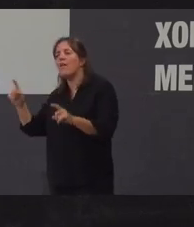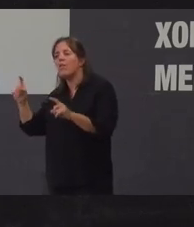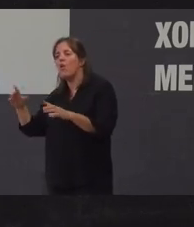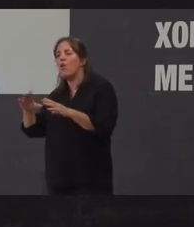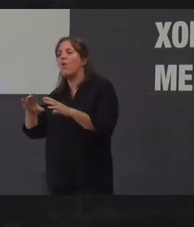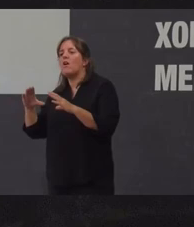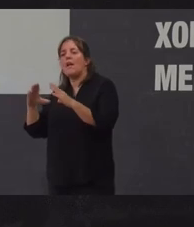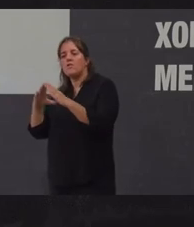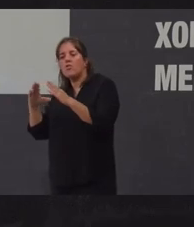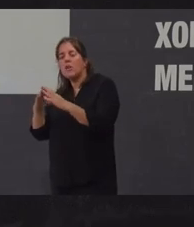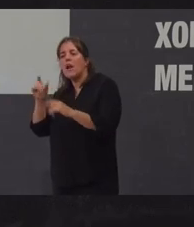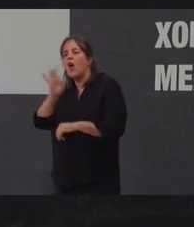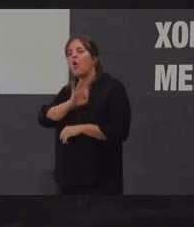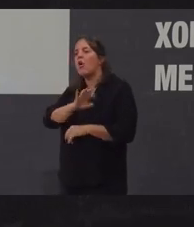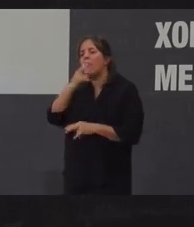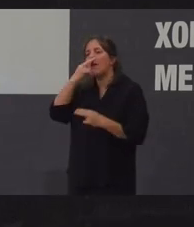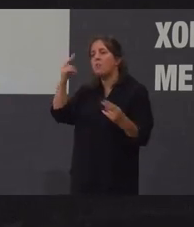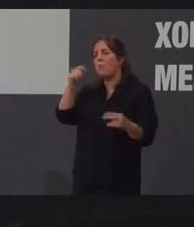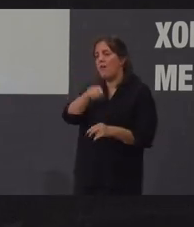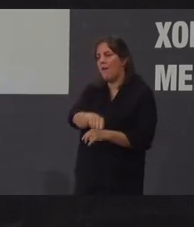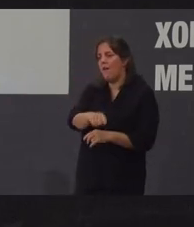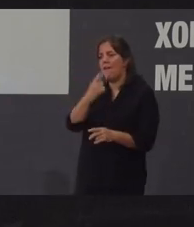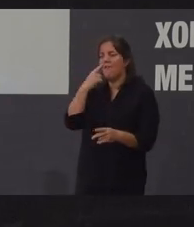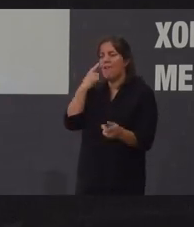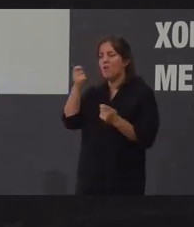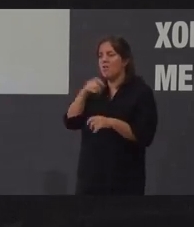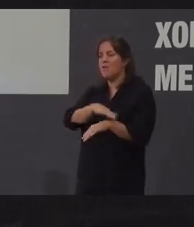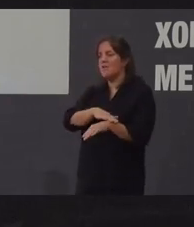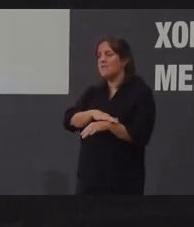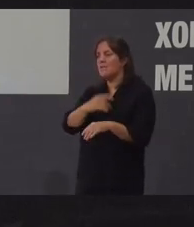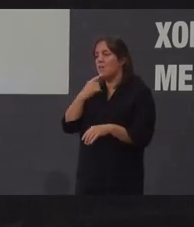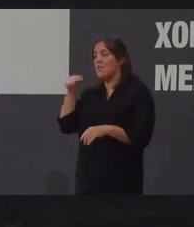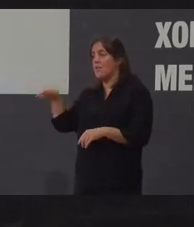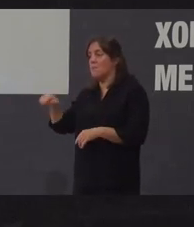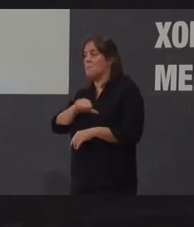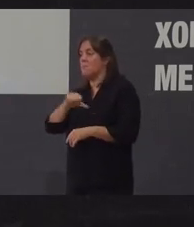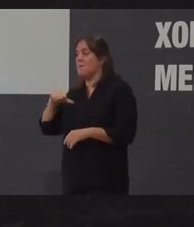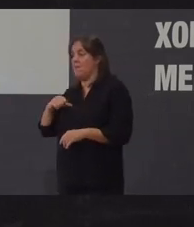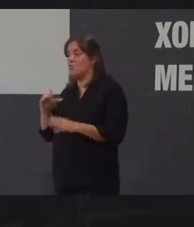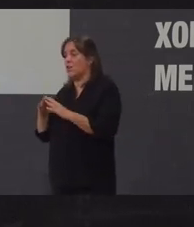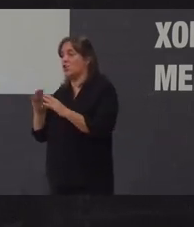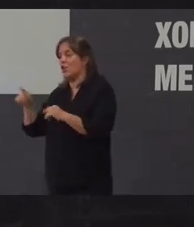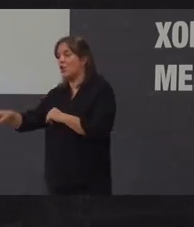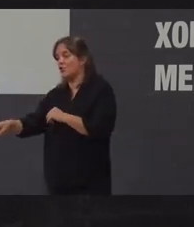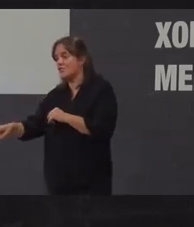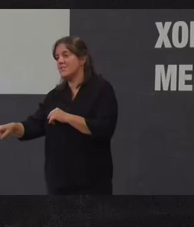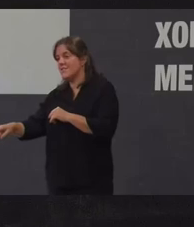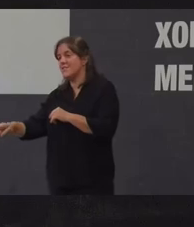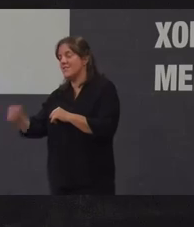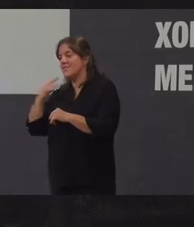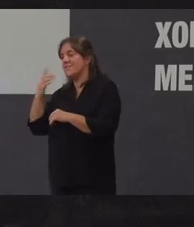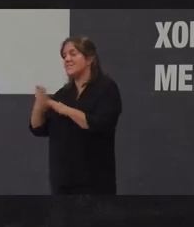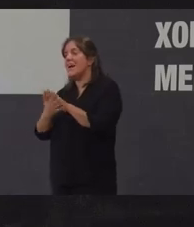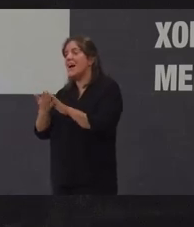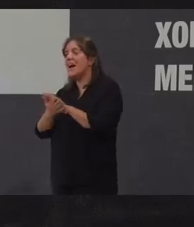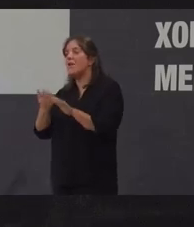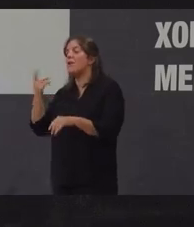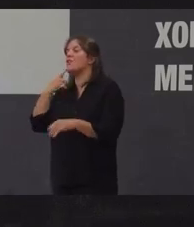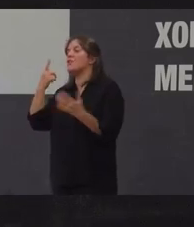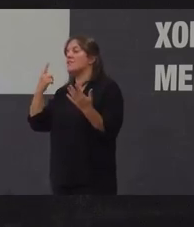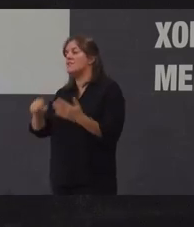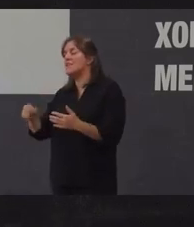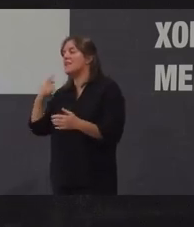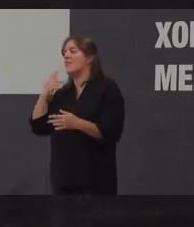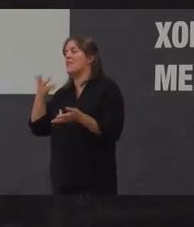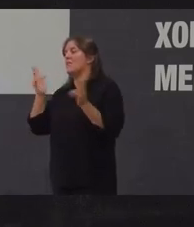falando do Concilio Vaticano II? Seguimos a todas esas élites de esquerdas, saen de colexios privados católicos, que están nos anos 60 falando do Concilio Vaticano II,